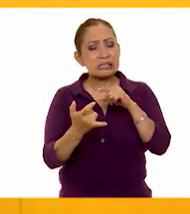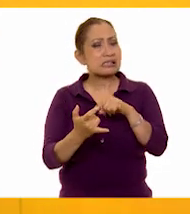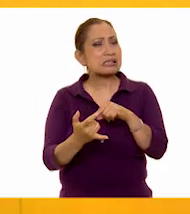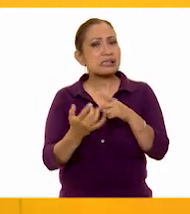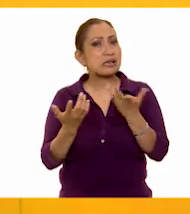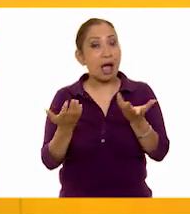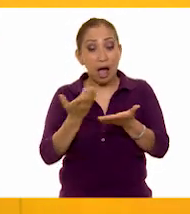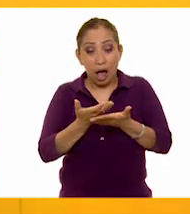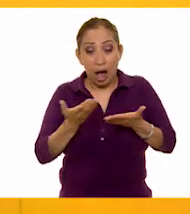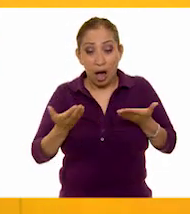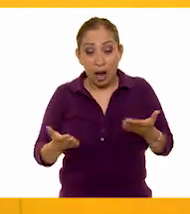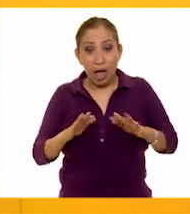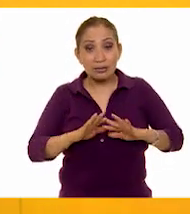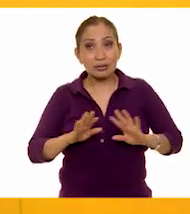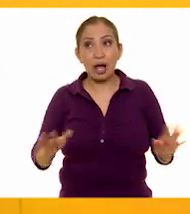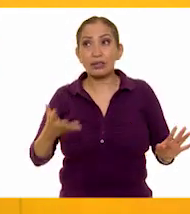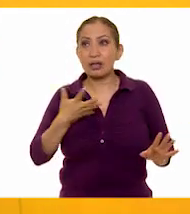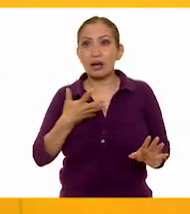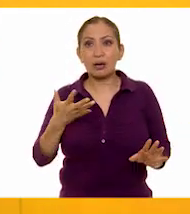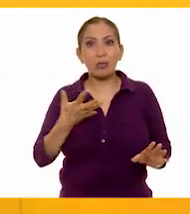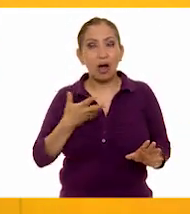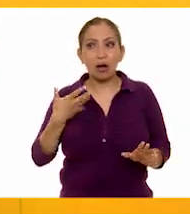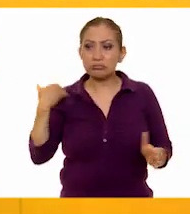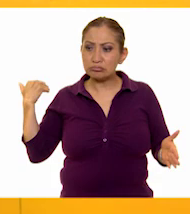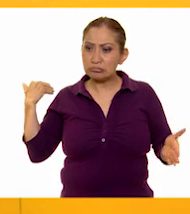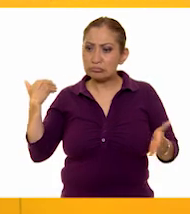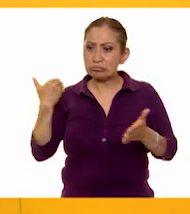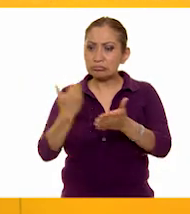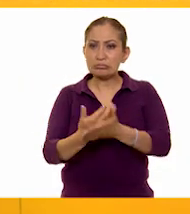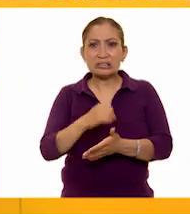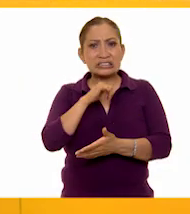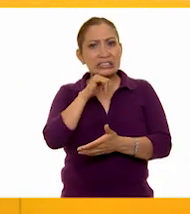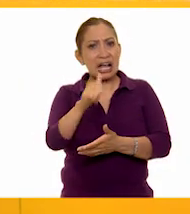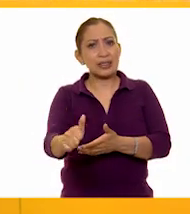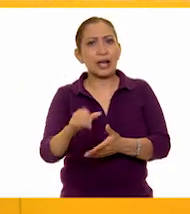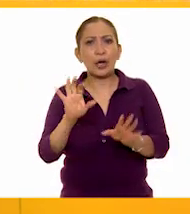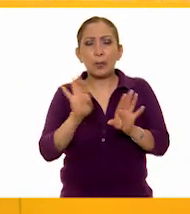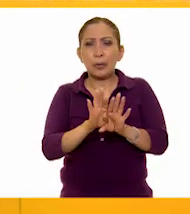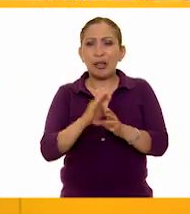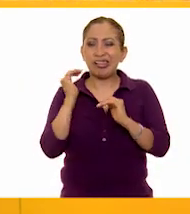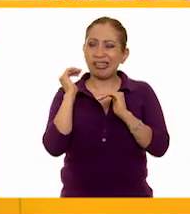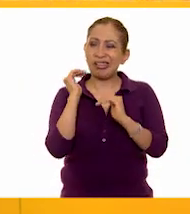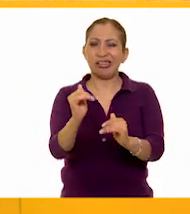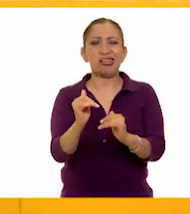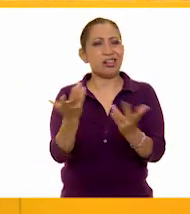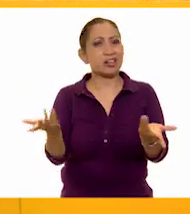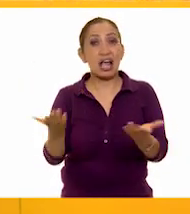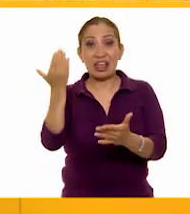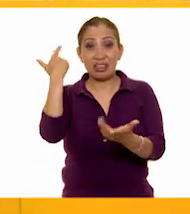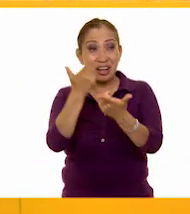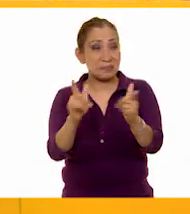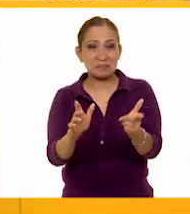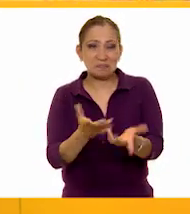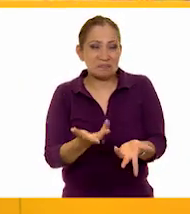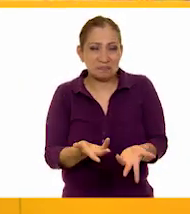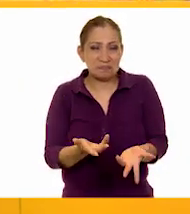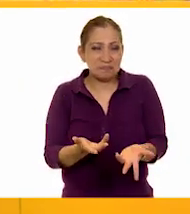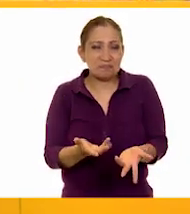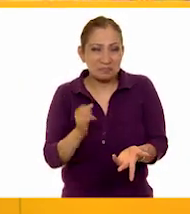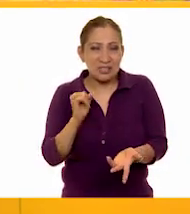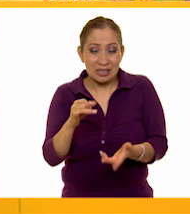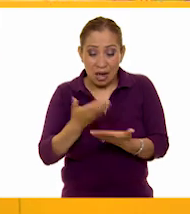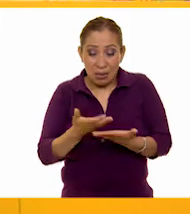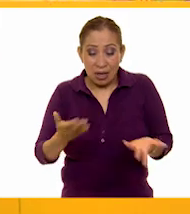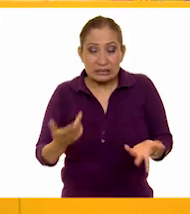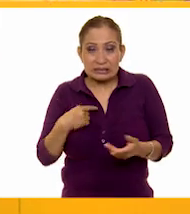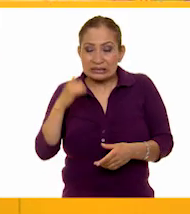justo ahora que ya llevamos mucho tiempo sin poder hacer nuestras actividades como antes, pues me ha costado mucho,